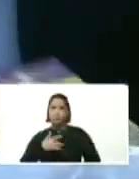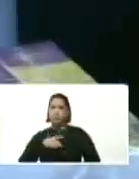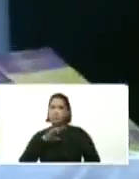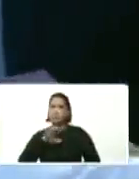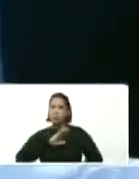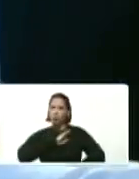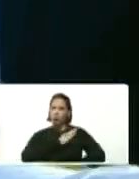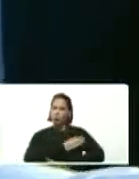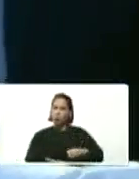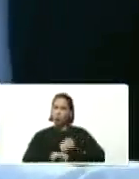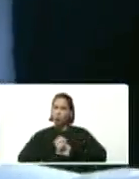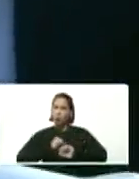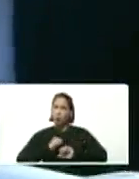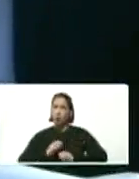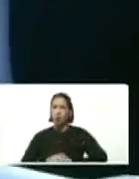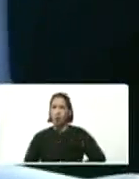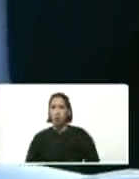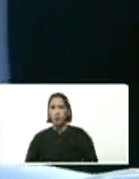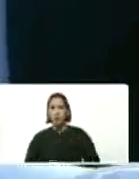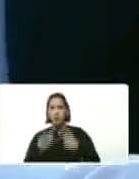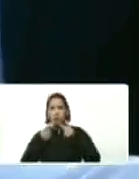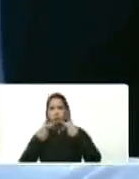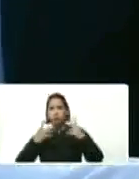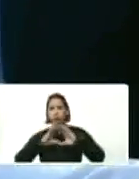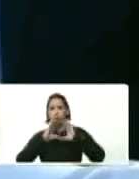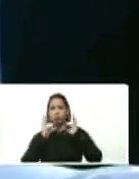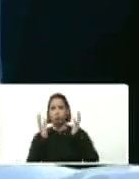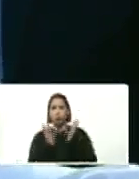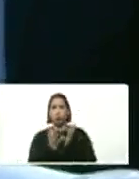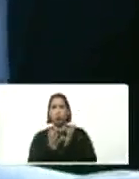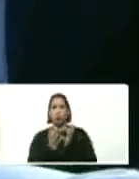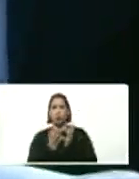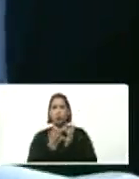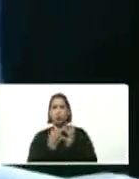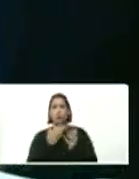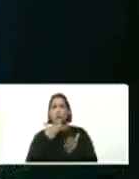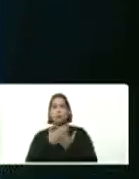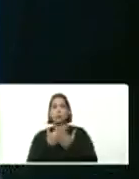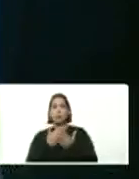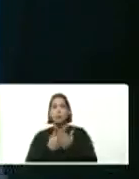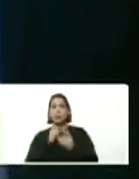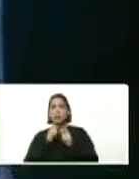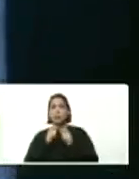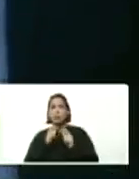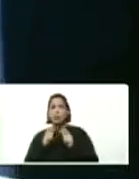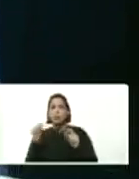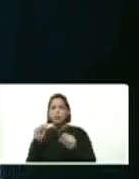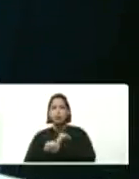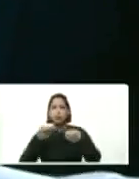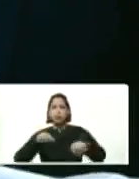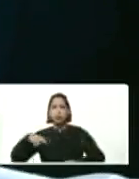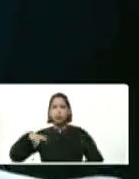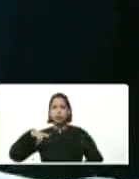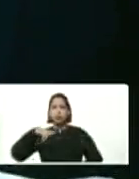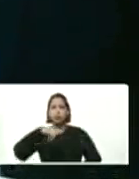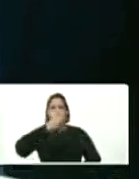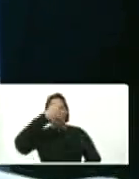valiente. Y dio a conocer al mundo los testimonios de los terroristas que volaron el avión de Cubana de